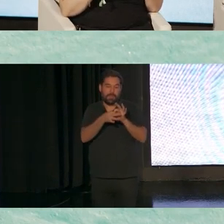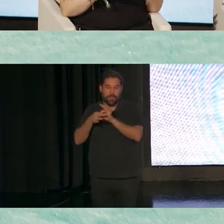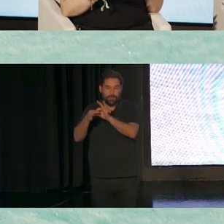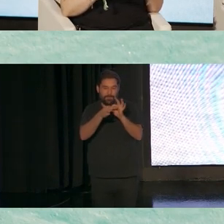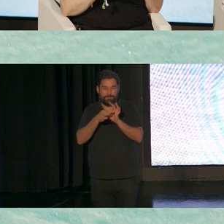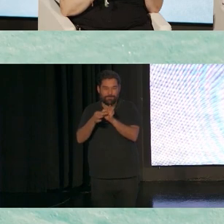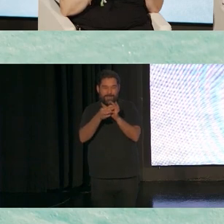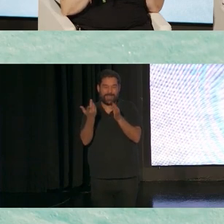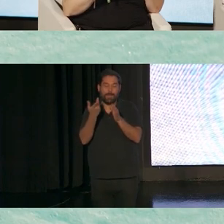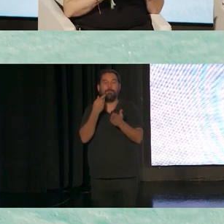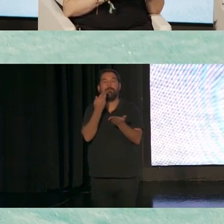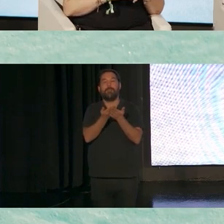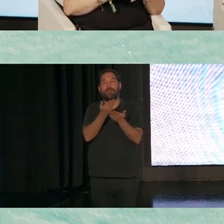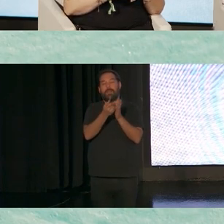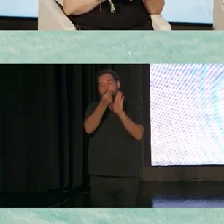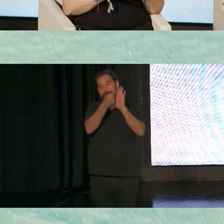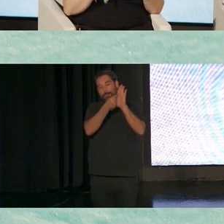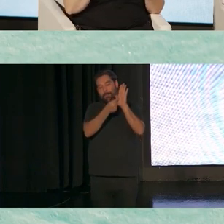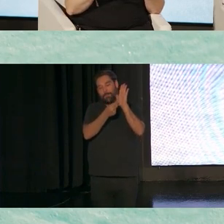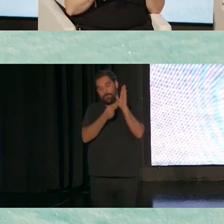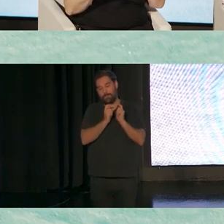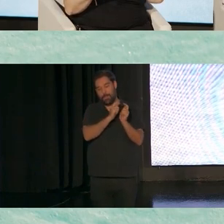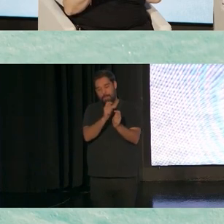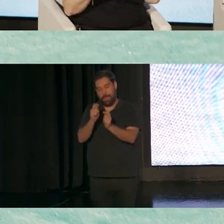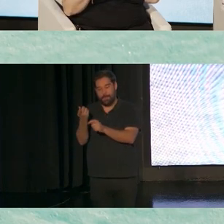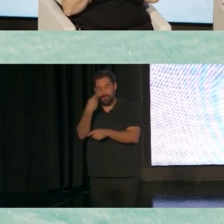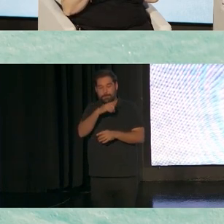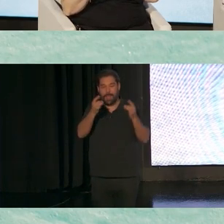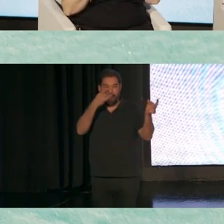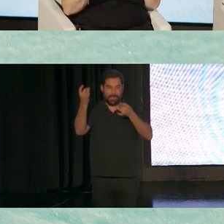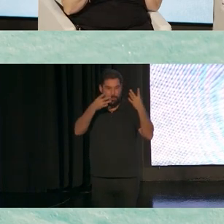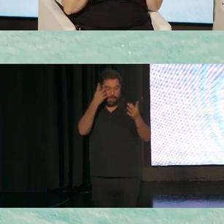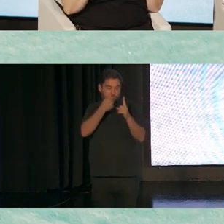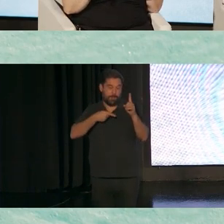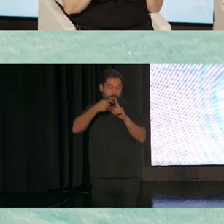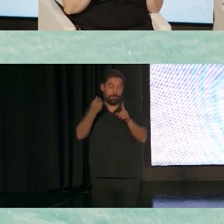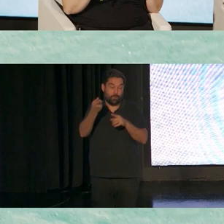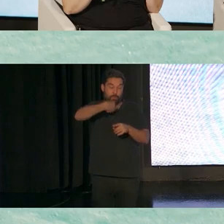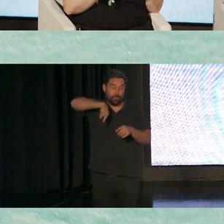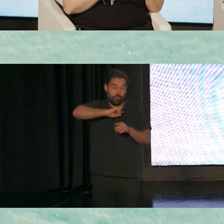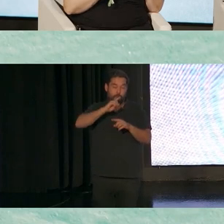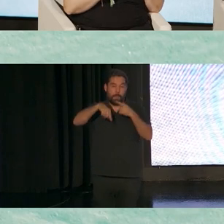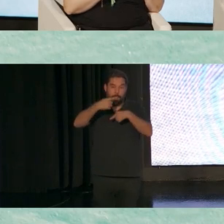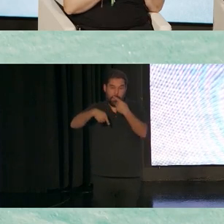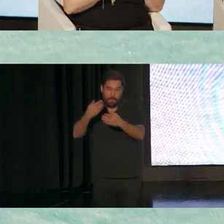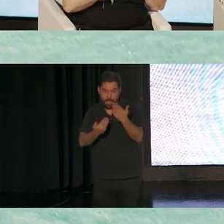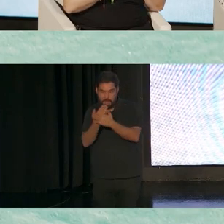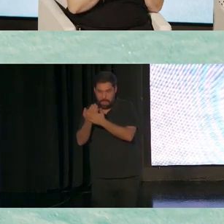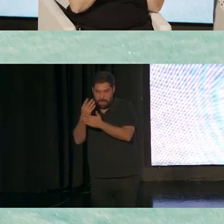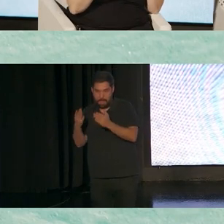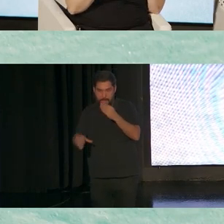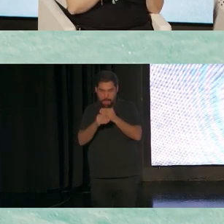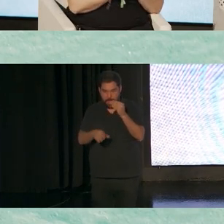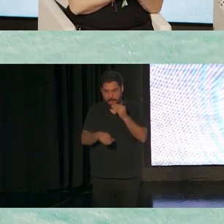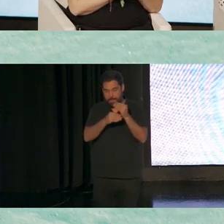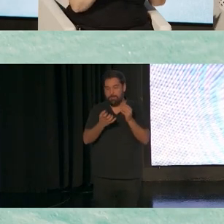a seguir y ejercicios eh actividades para que pudiéramos implementar en el día a día eh